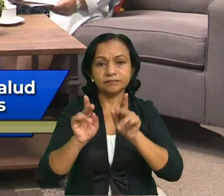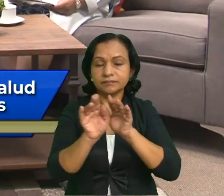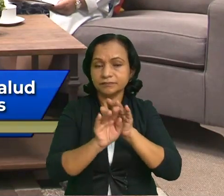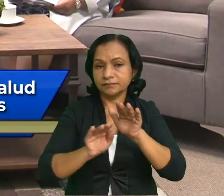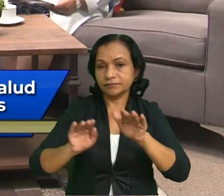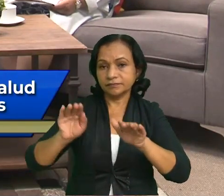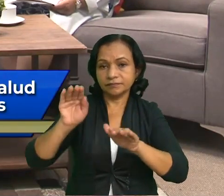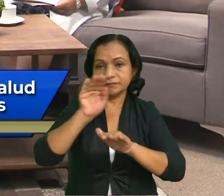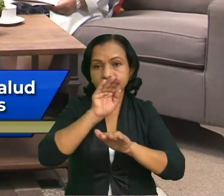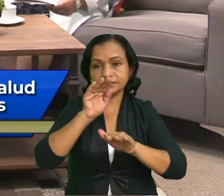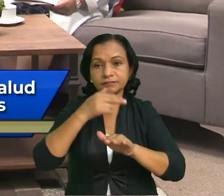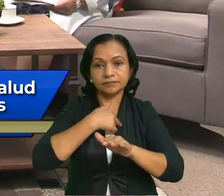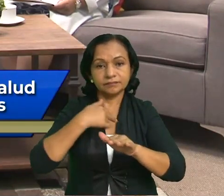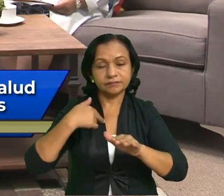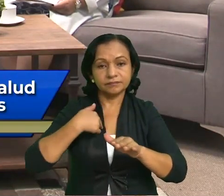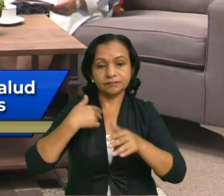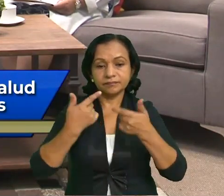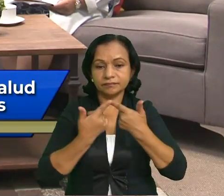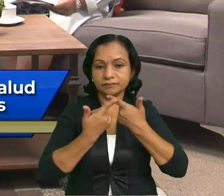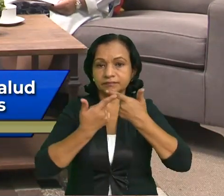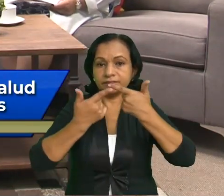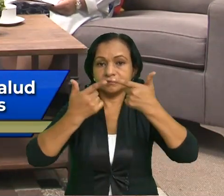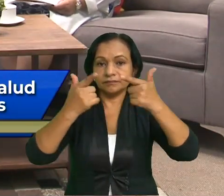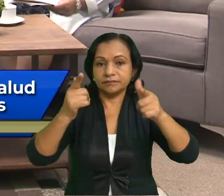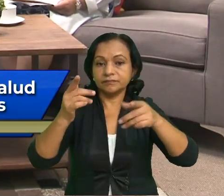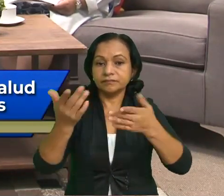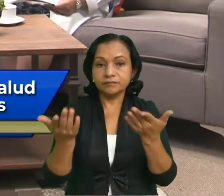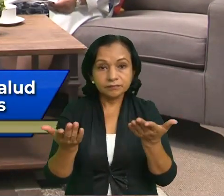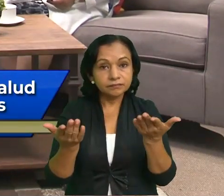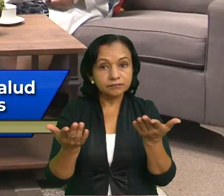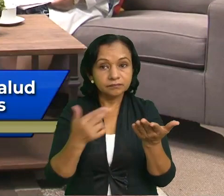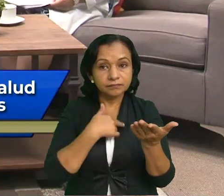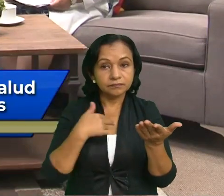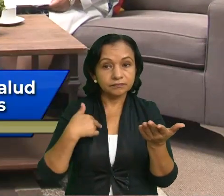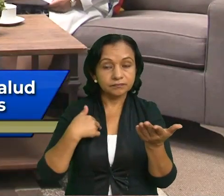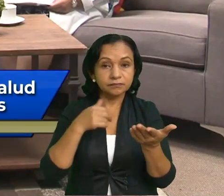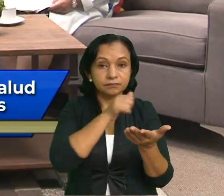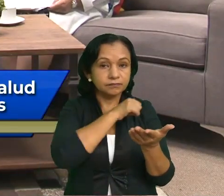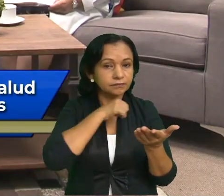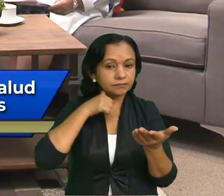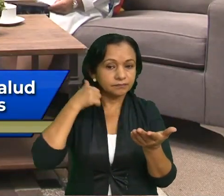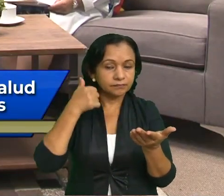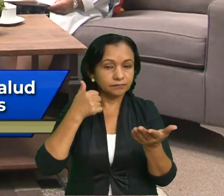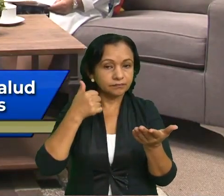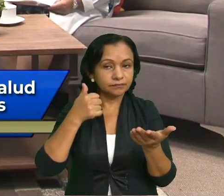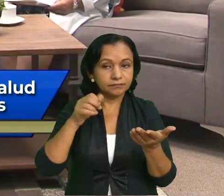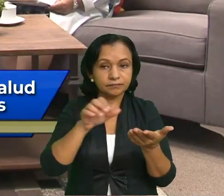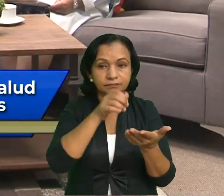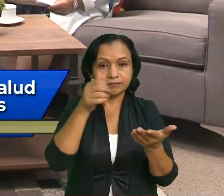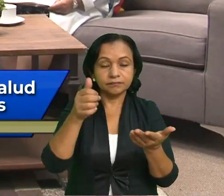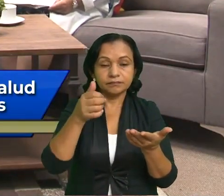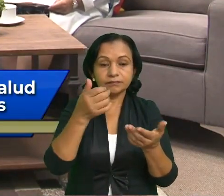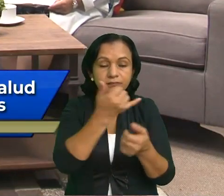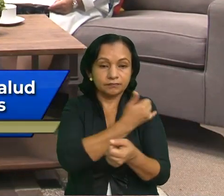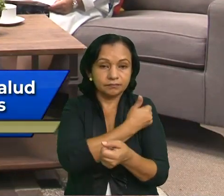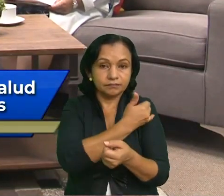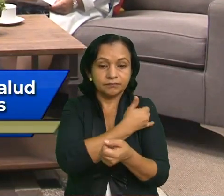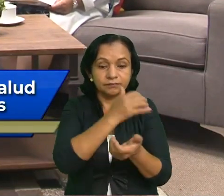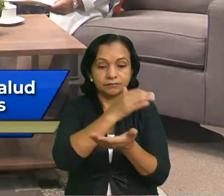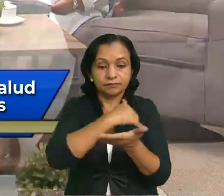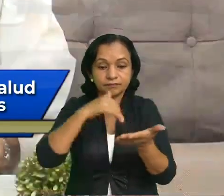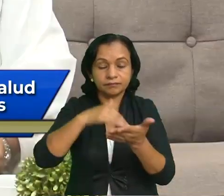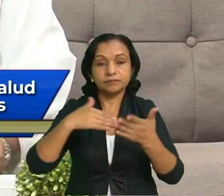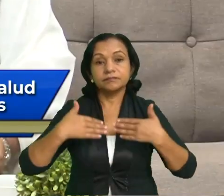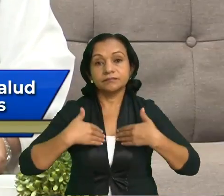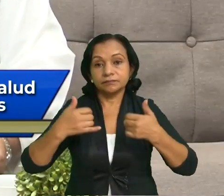el hecho de que es gratuito cuánto cuesta cuesta todavía un examen fuera del ámbito de nuestros hospitales de nuestros centros de salud